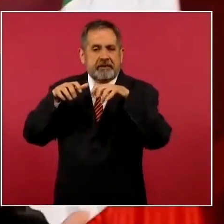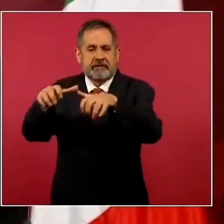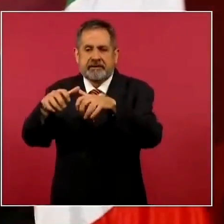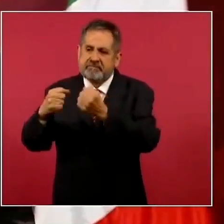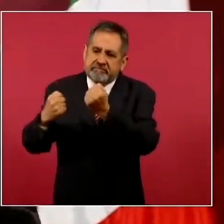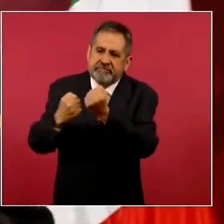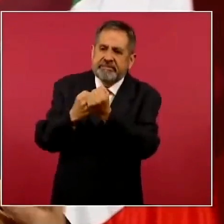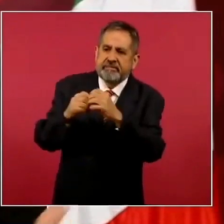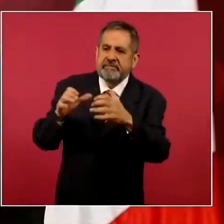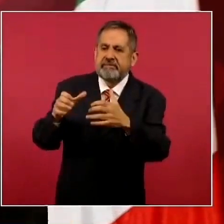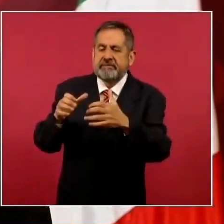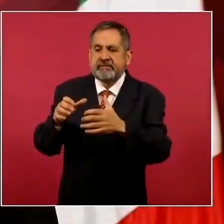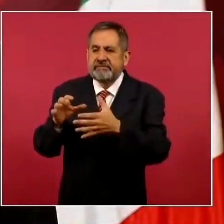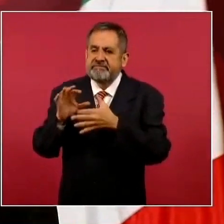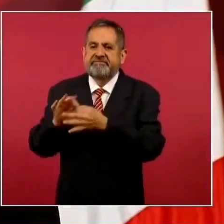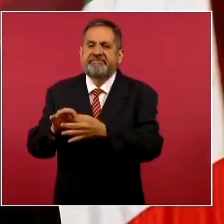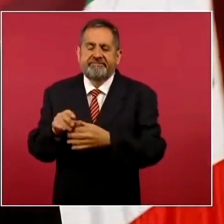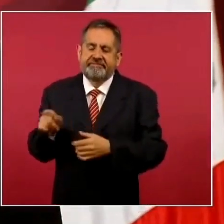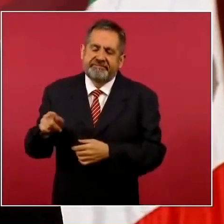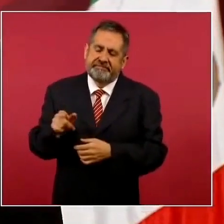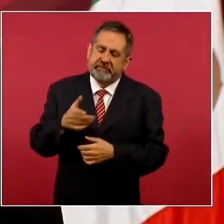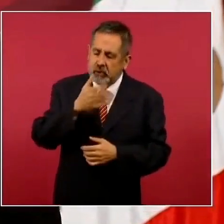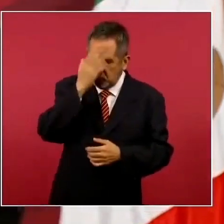una base social.